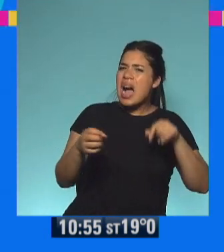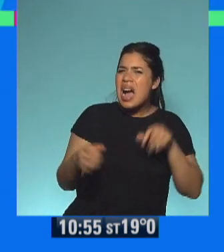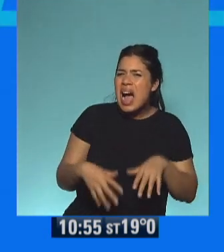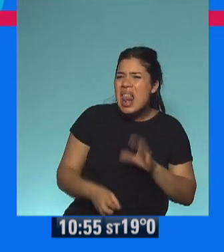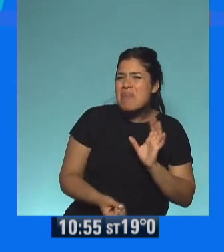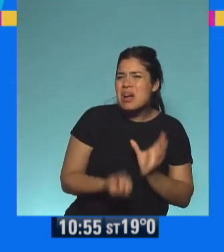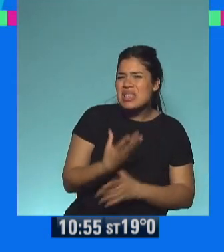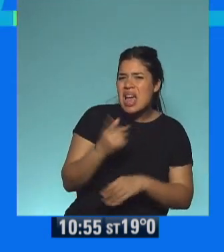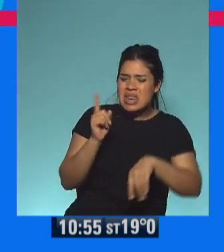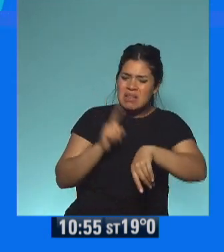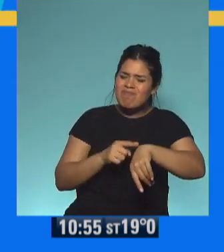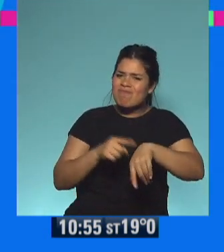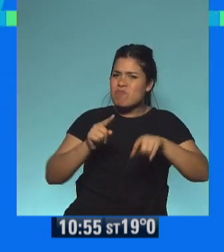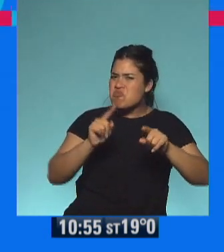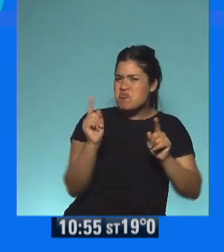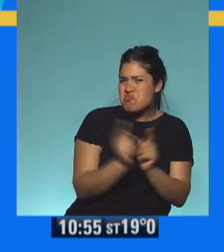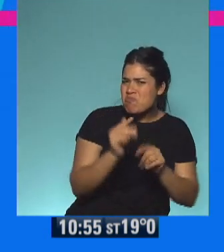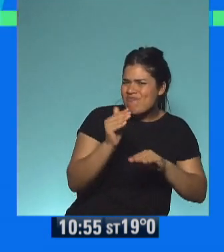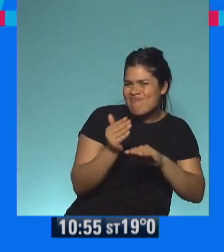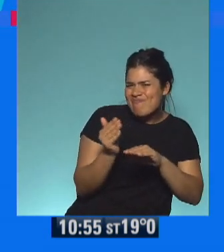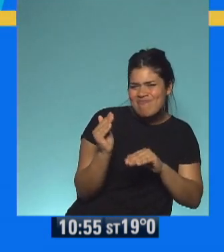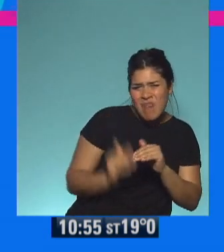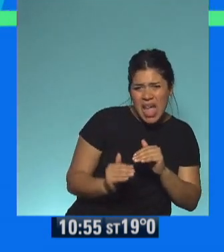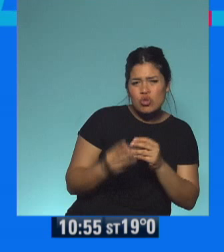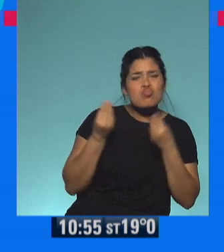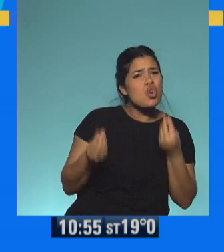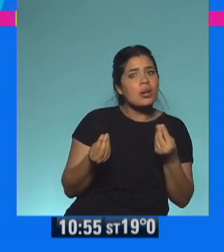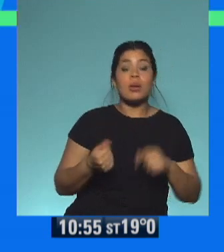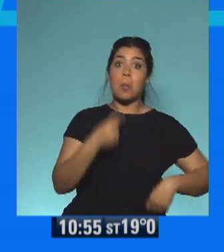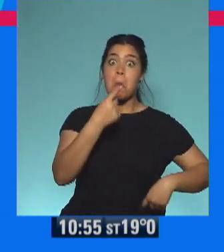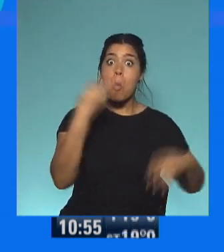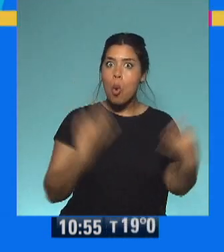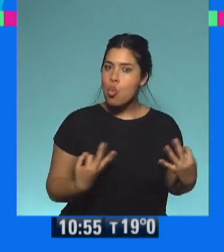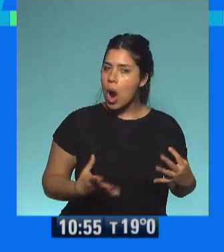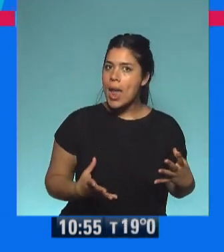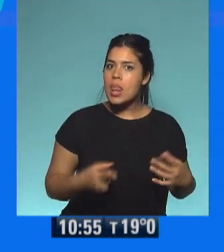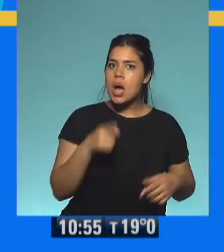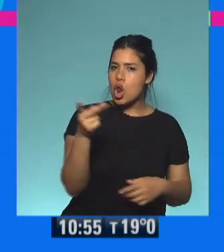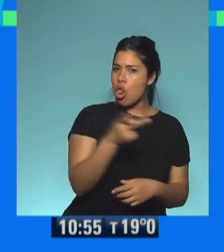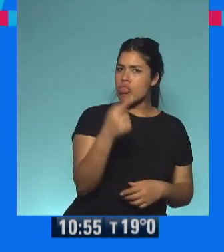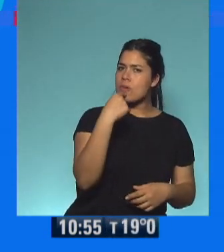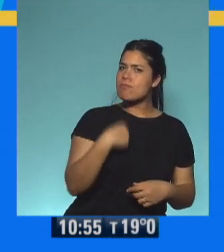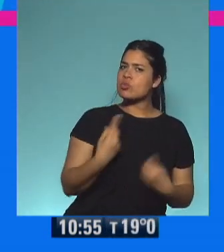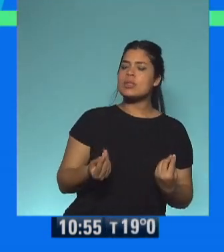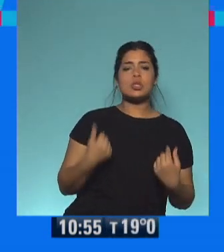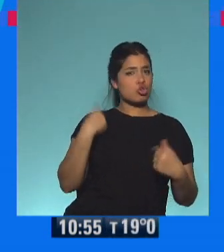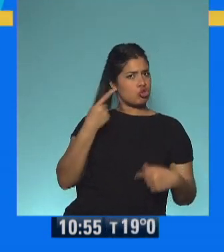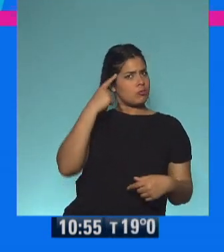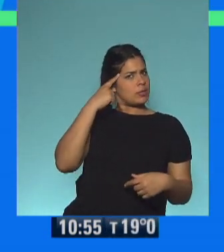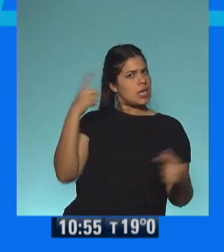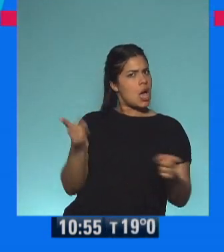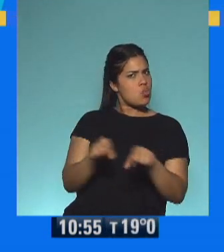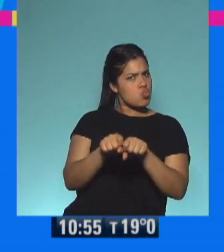menos tiempo? Gracias por estar ahí. Igual nos agradece. ¡Qué buena pregunta! ¡Qué buena pregunta! Mariano, Gonzalo, nos hacemos la misma pregunta. Sí, sí,